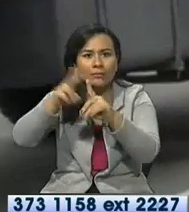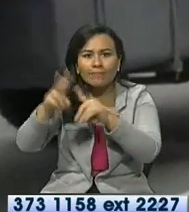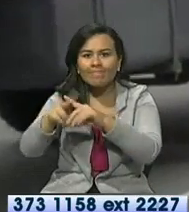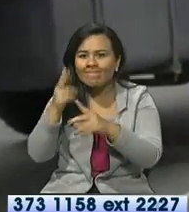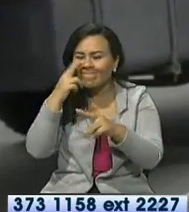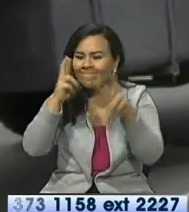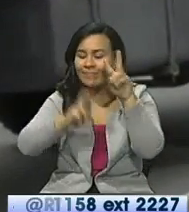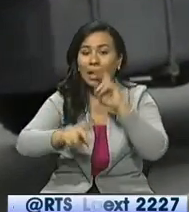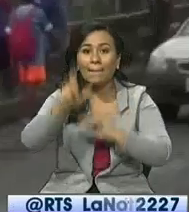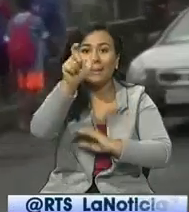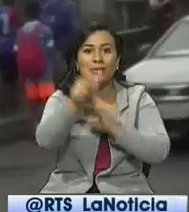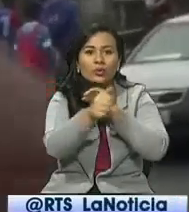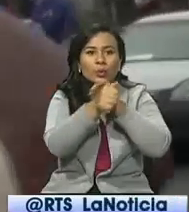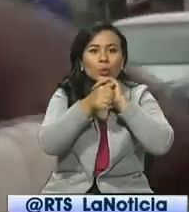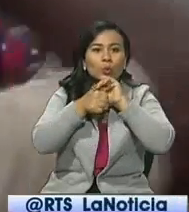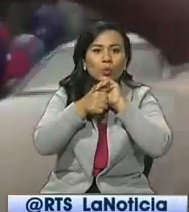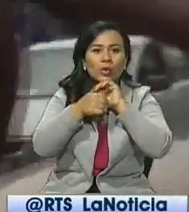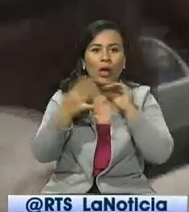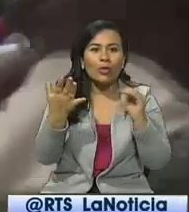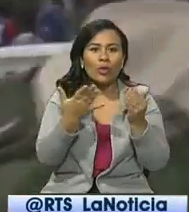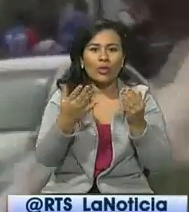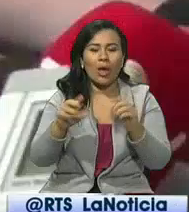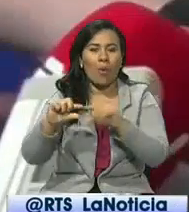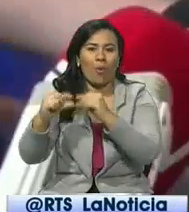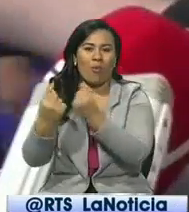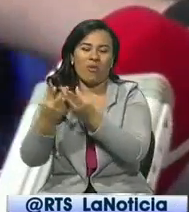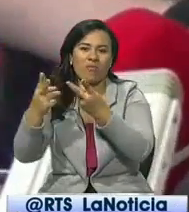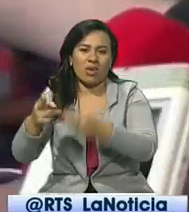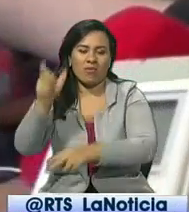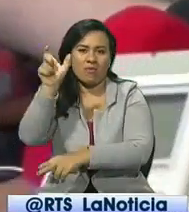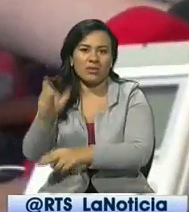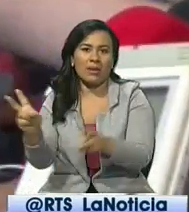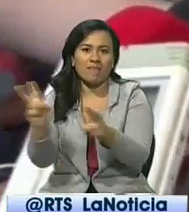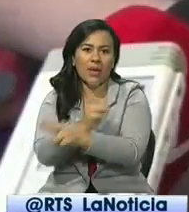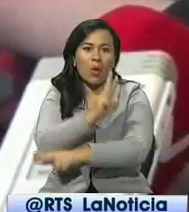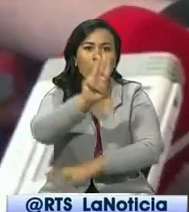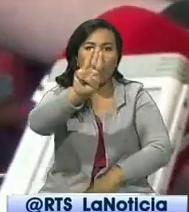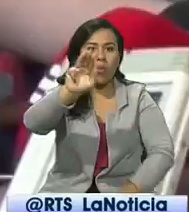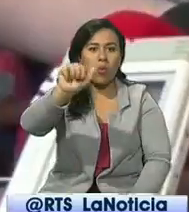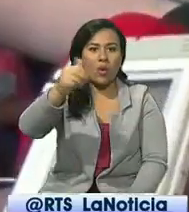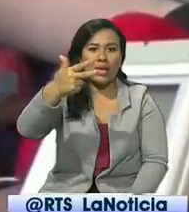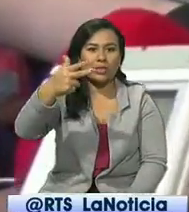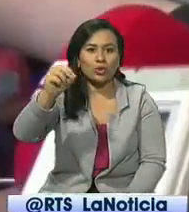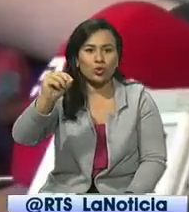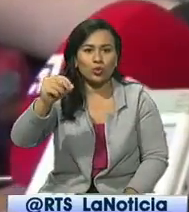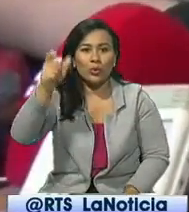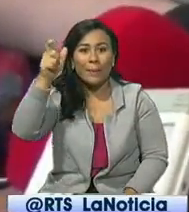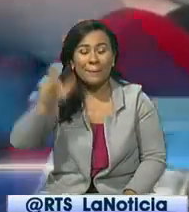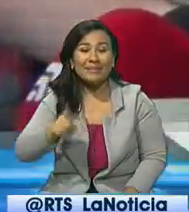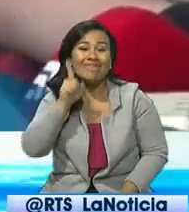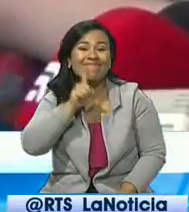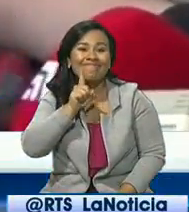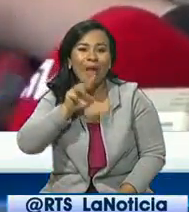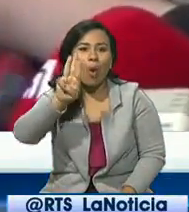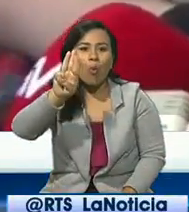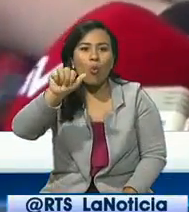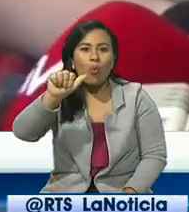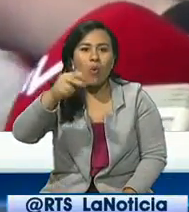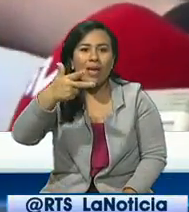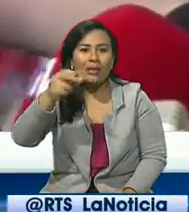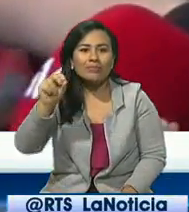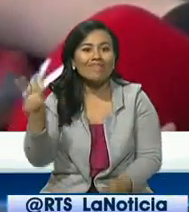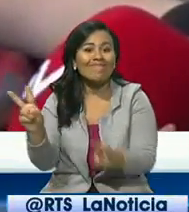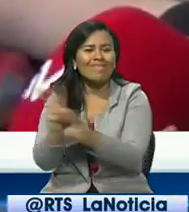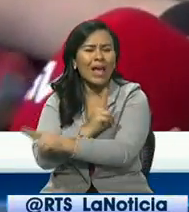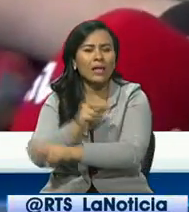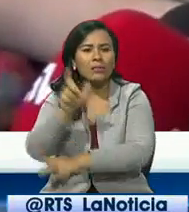sospechosos serían parte de la organización de alias Guacho, que podrían tener responsabilidad con los hechos suscitados en las